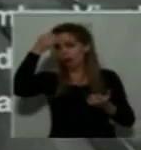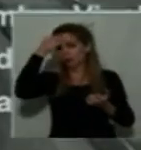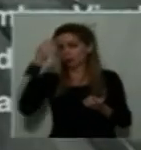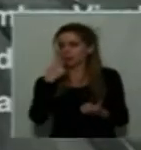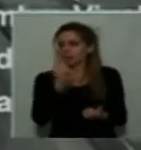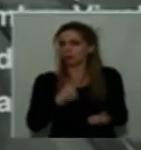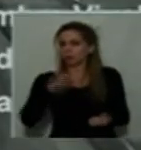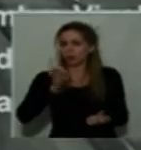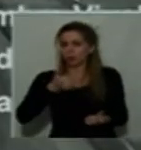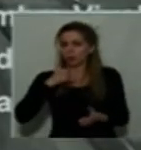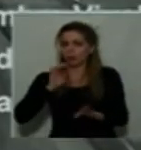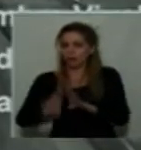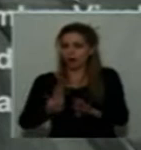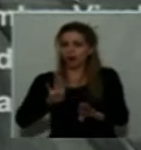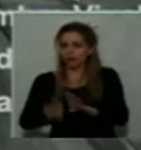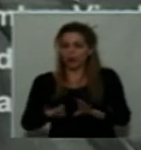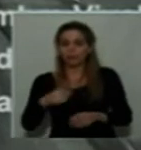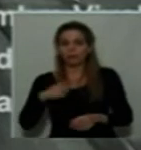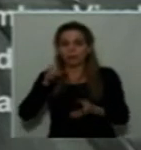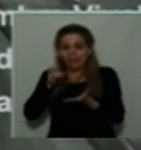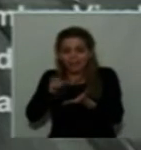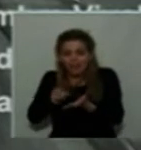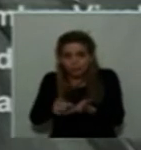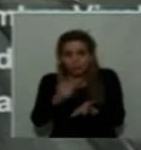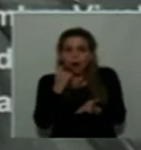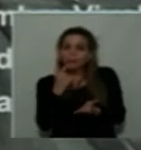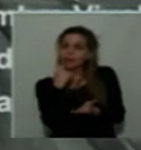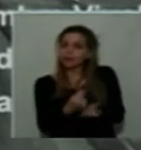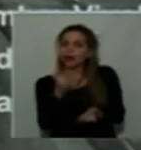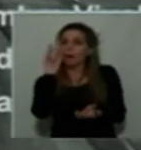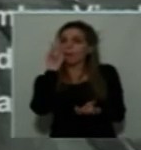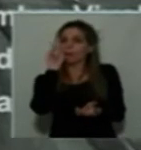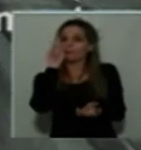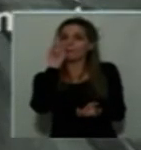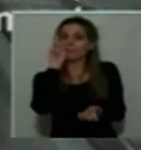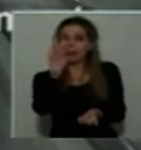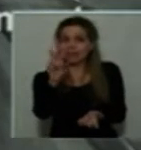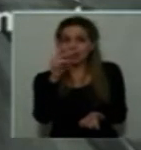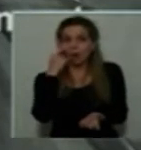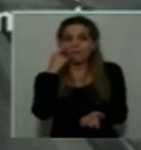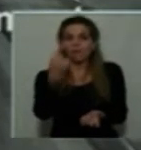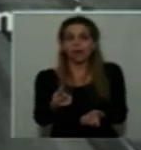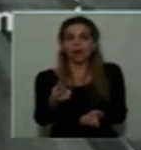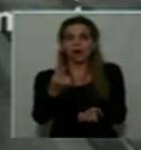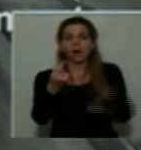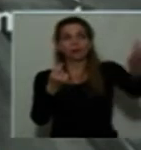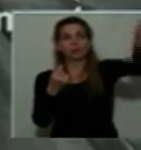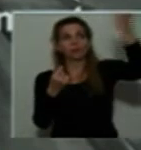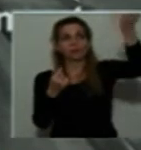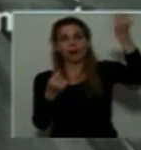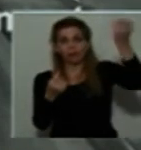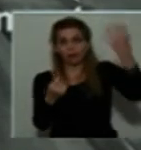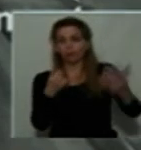rápido, es muy fuerte. Miro hacia adelante, veo la cola del Chapa 19, escuché. Me levanto, acciono el freno de